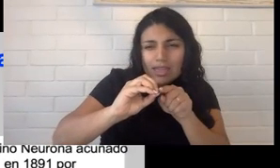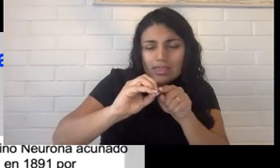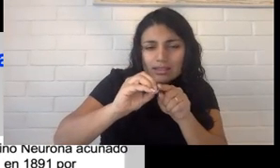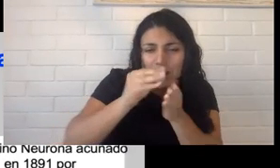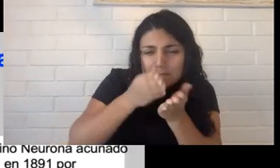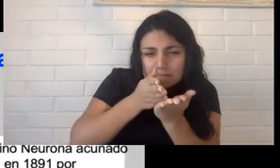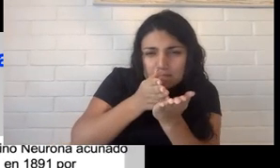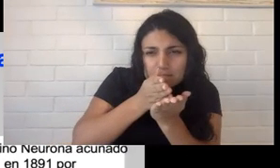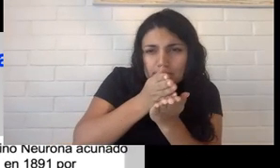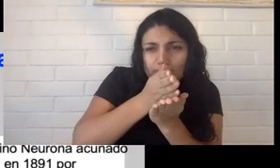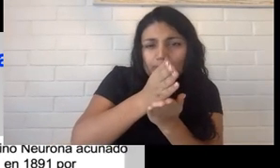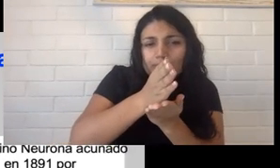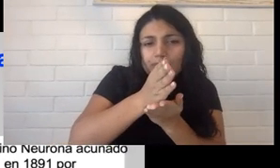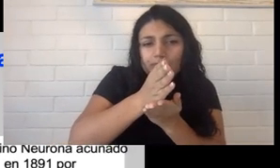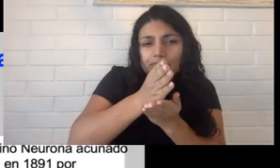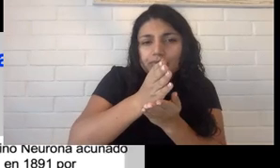el cual